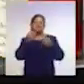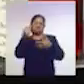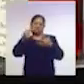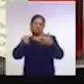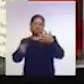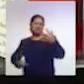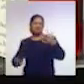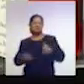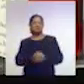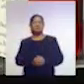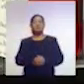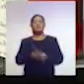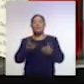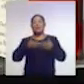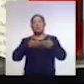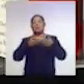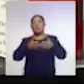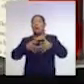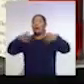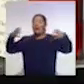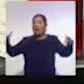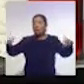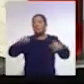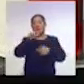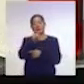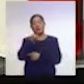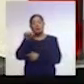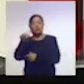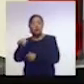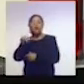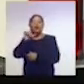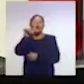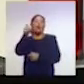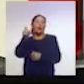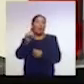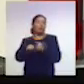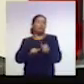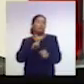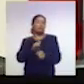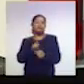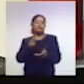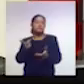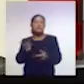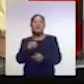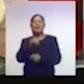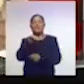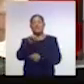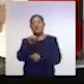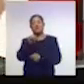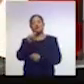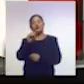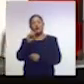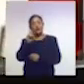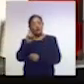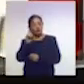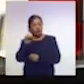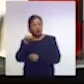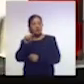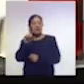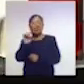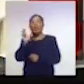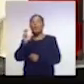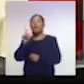gigante del Atlántico Norte, o algunas otras especies, como el mastodonte aquí en América, que con la llegada de los